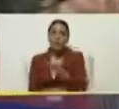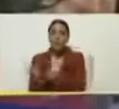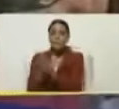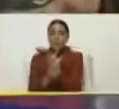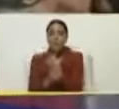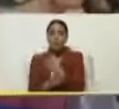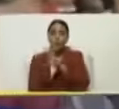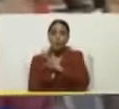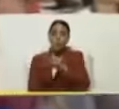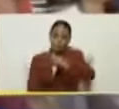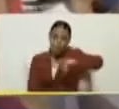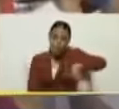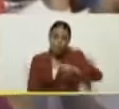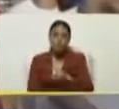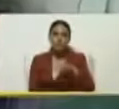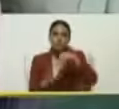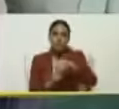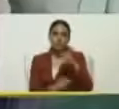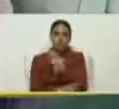salga,